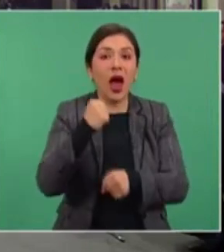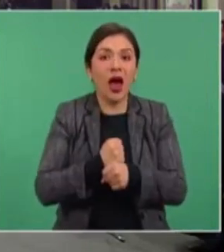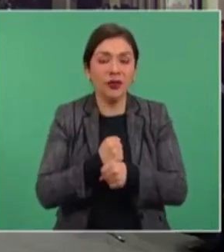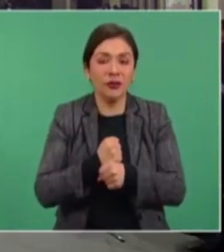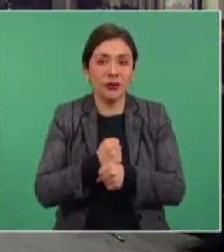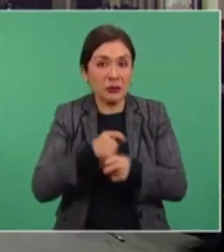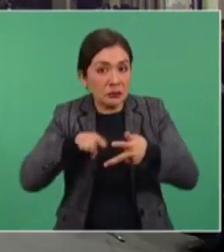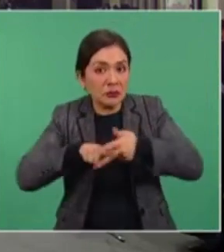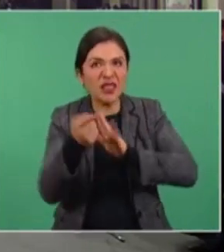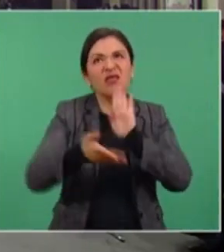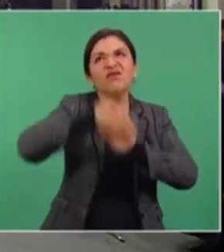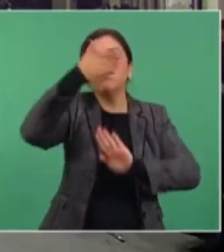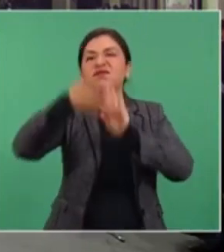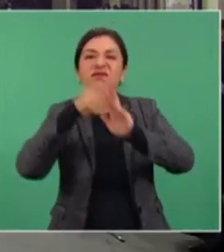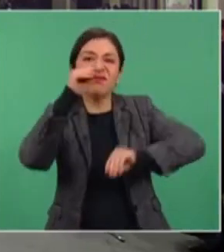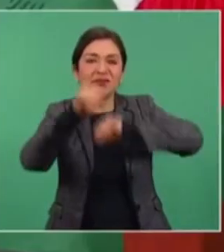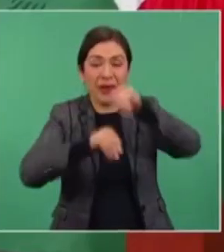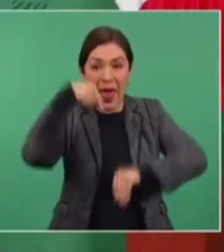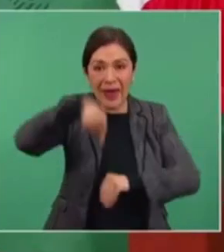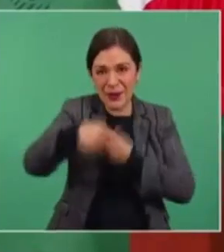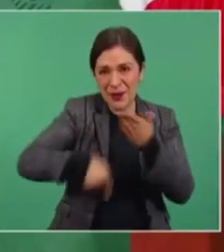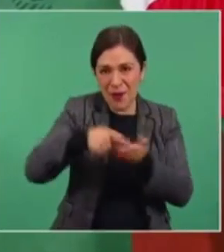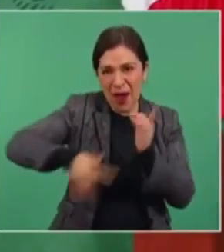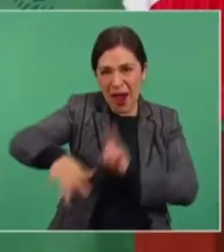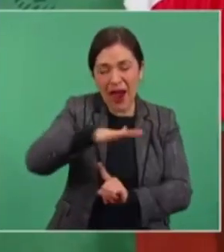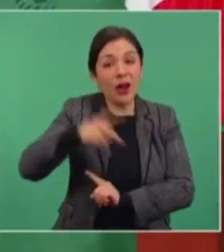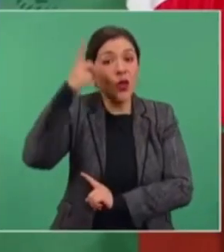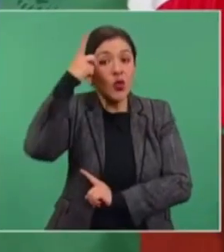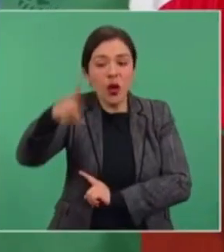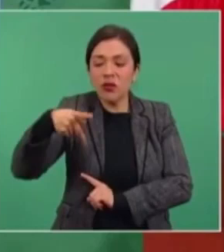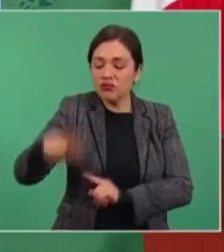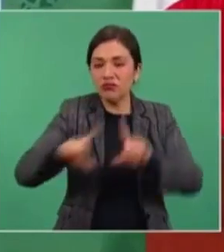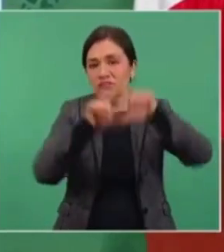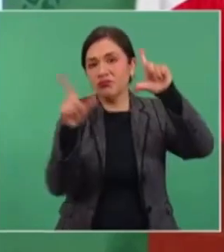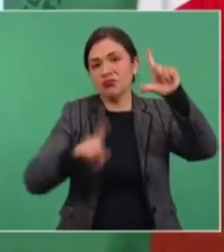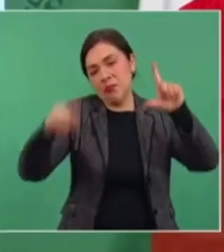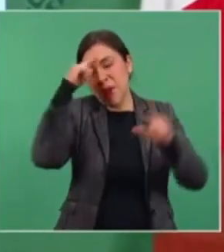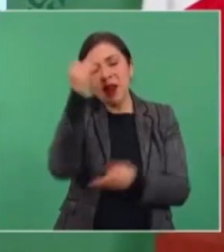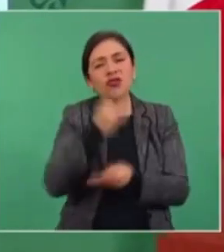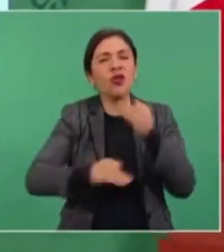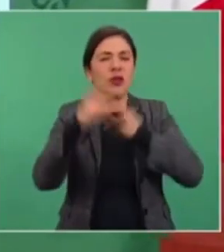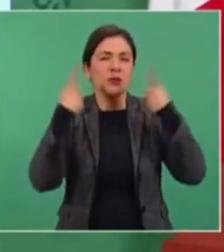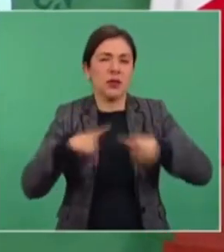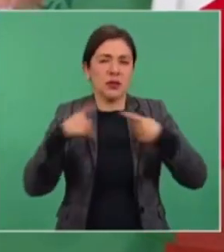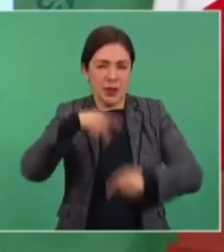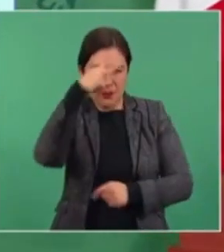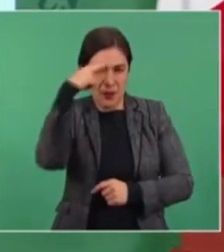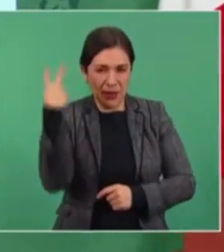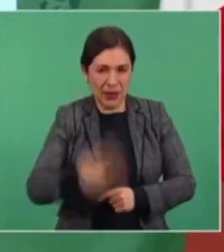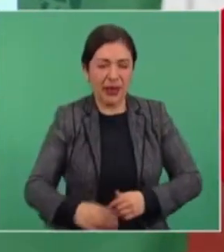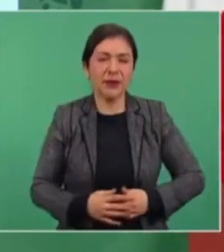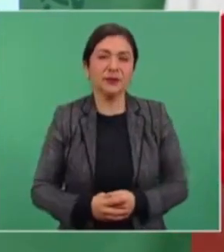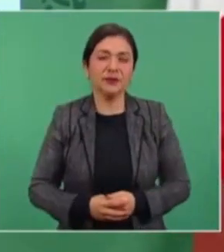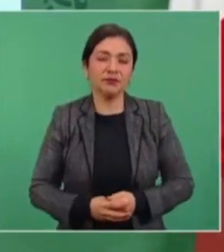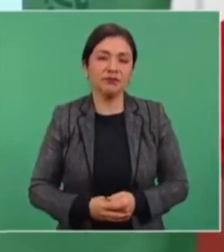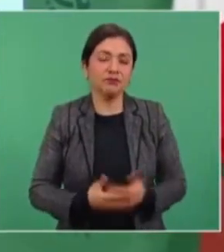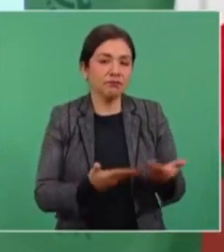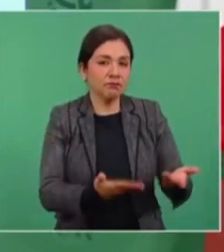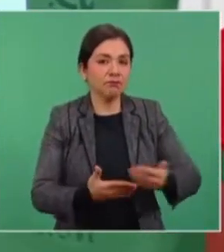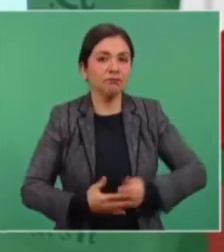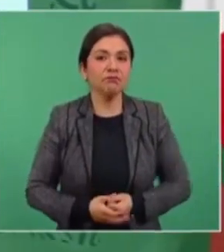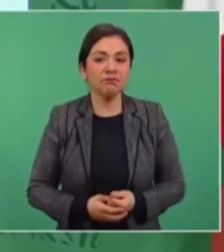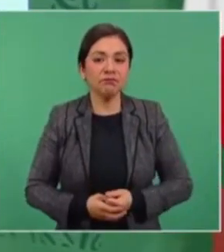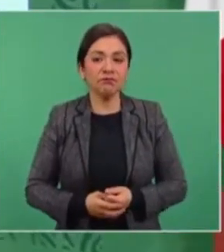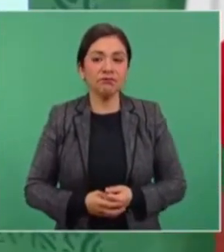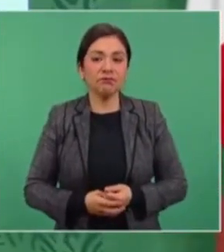que es propiedad de la nación, es de todos los mexicanos y